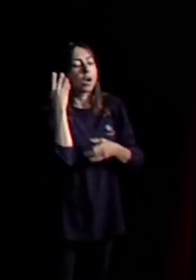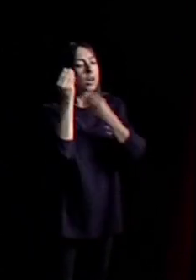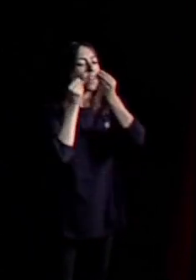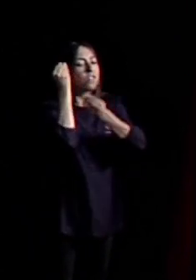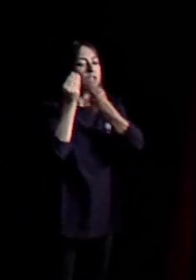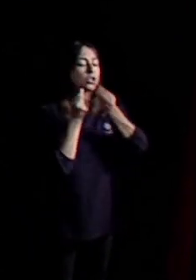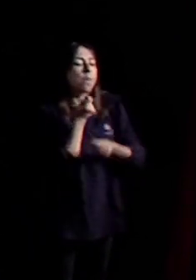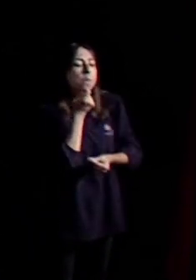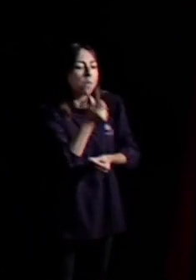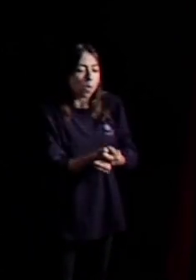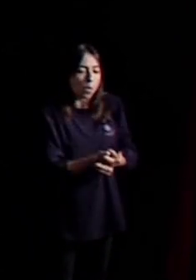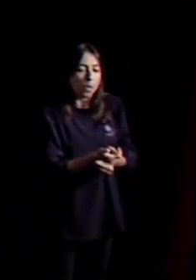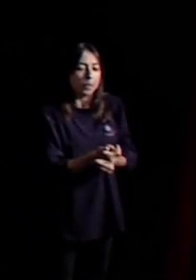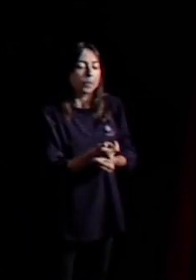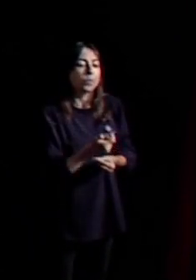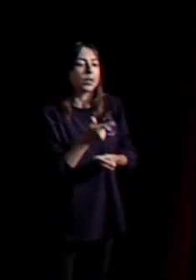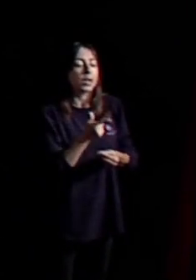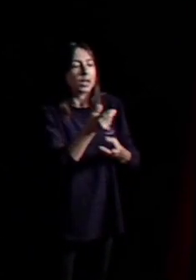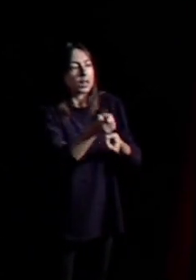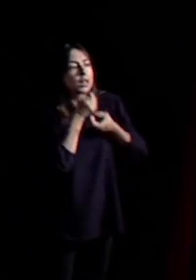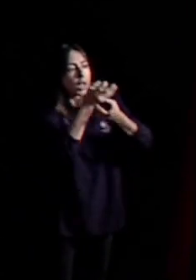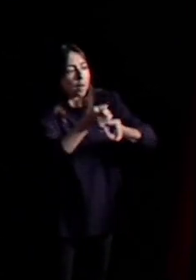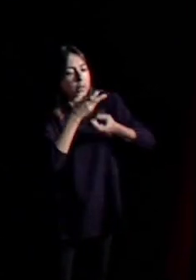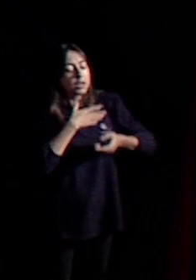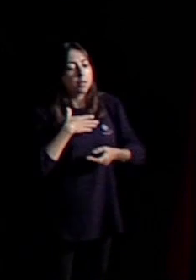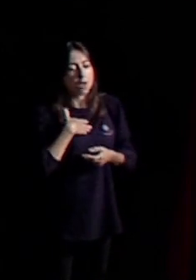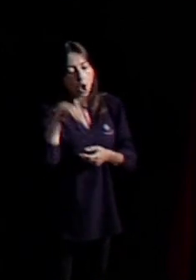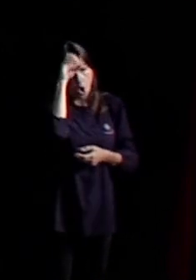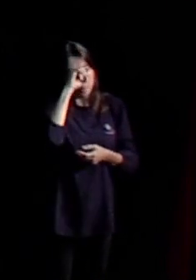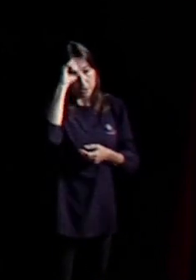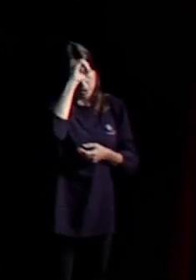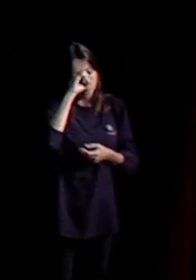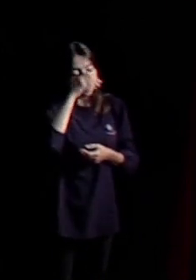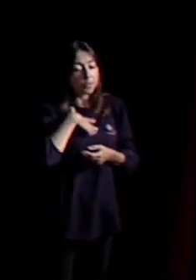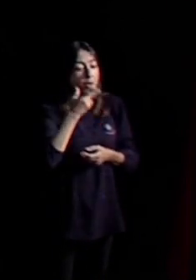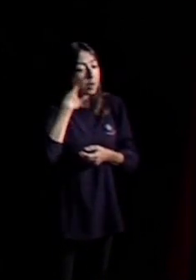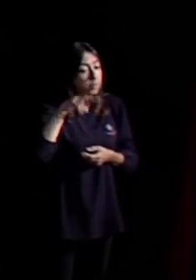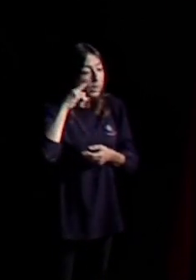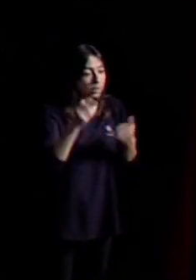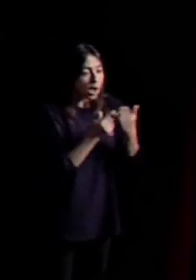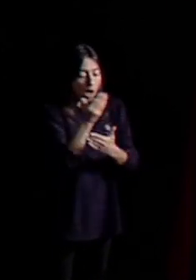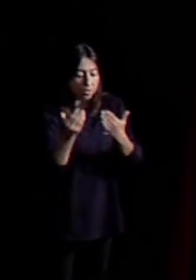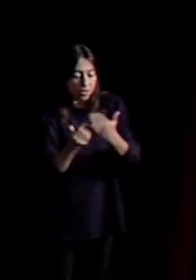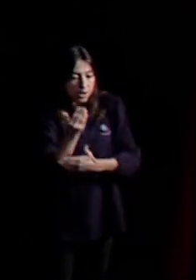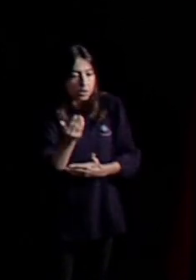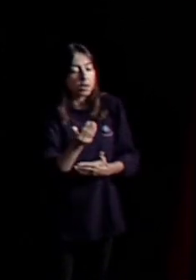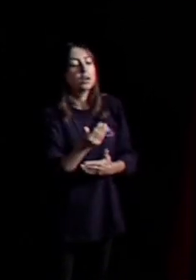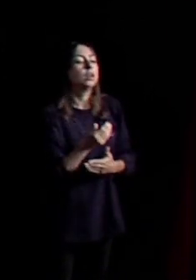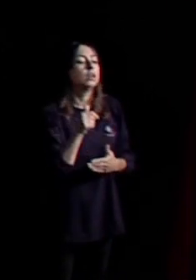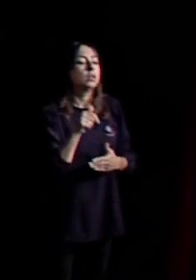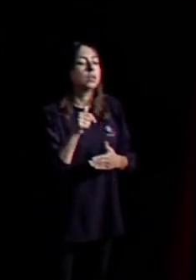un poco y transmitirles mi punto de vista y mi experiencia diaria de